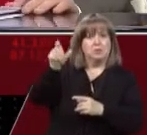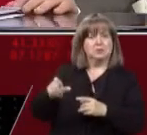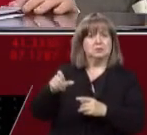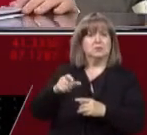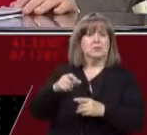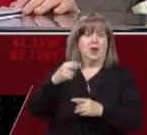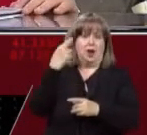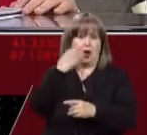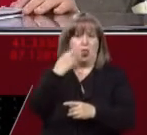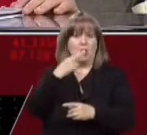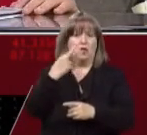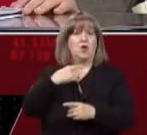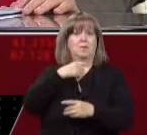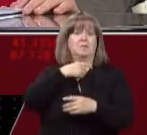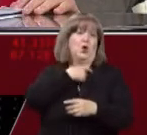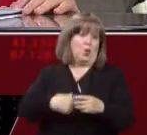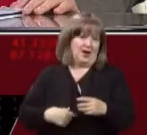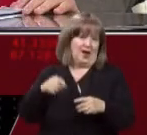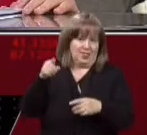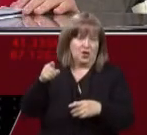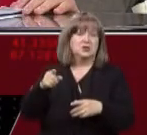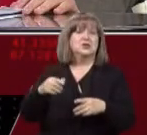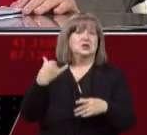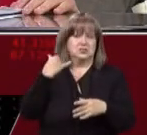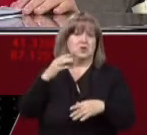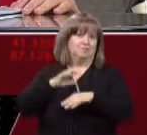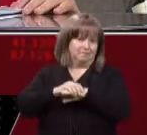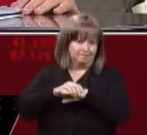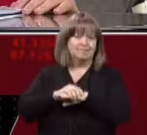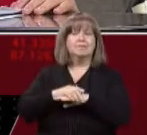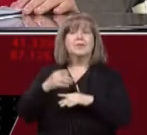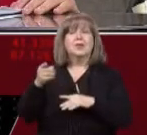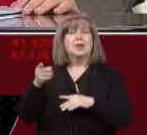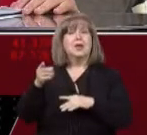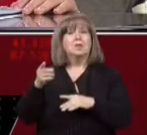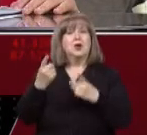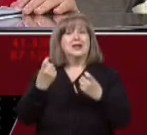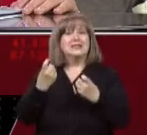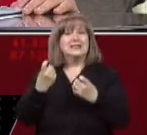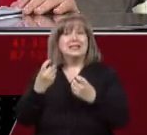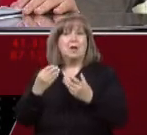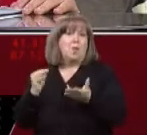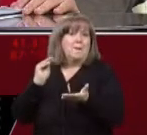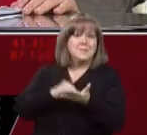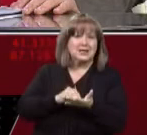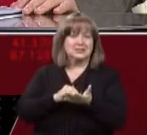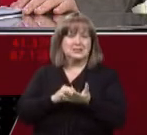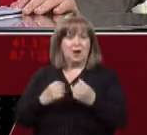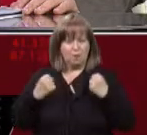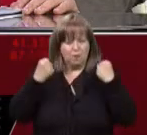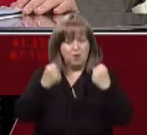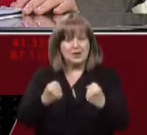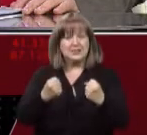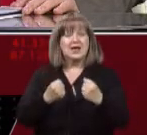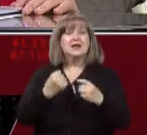Rodi, con quien tengo aparte un afecto y una relación personal, pero necesitamos entrar en una etapa de mayor fuerza. Mendoza